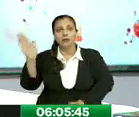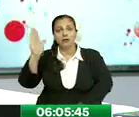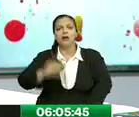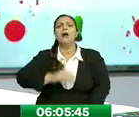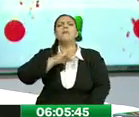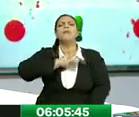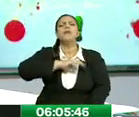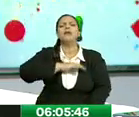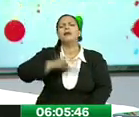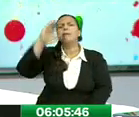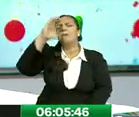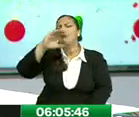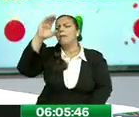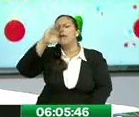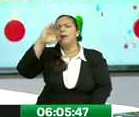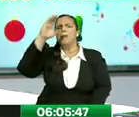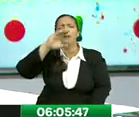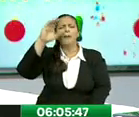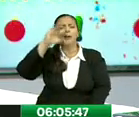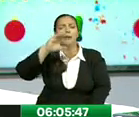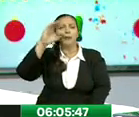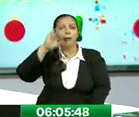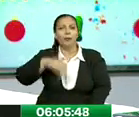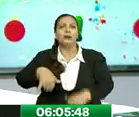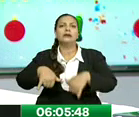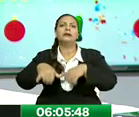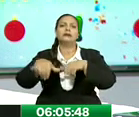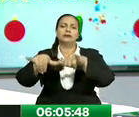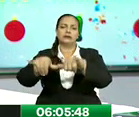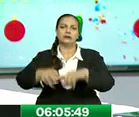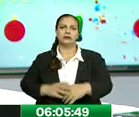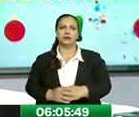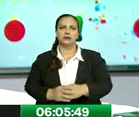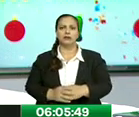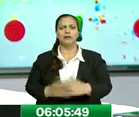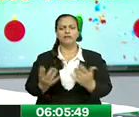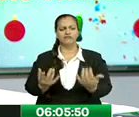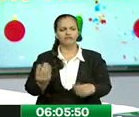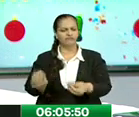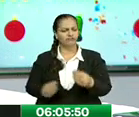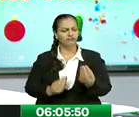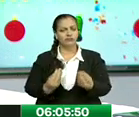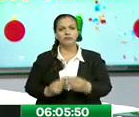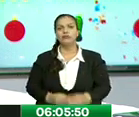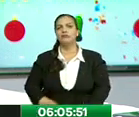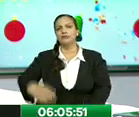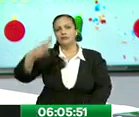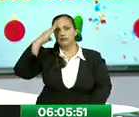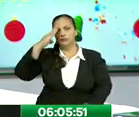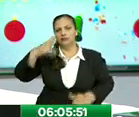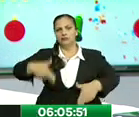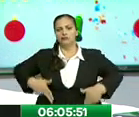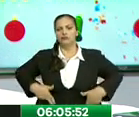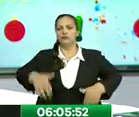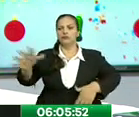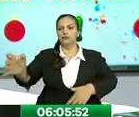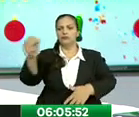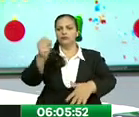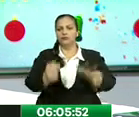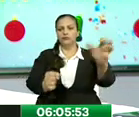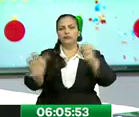llevaron un monto aún no determinado por la casa comercial perjudicada. Veamos más informes